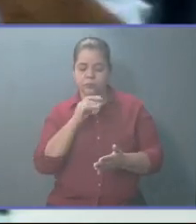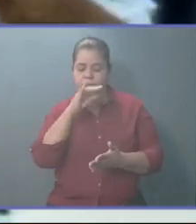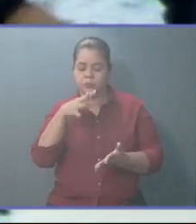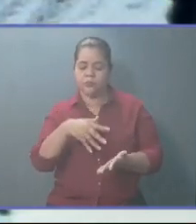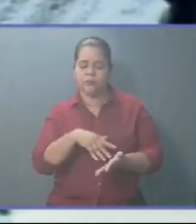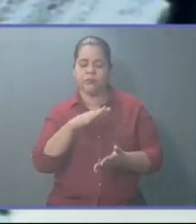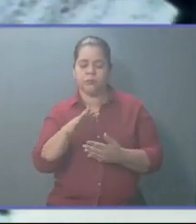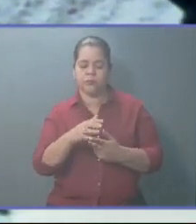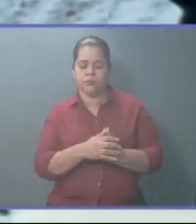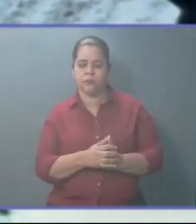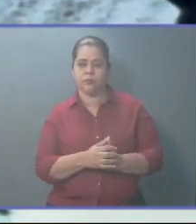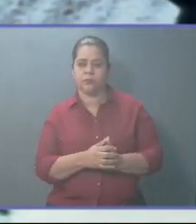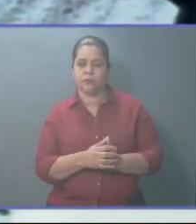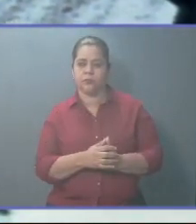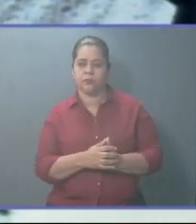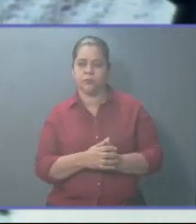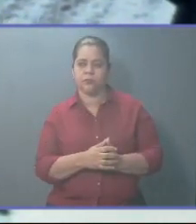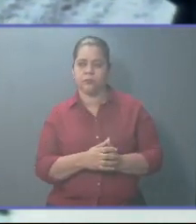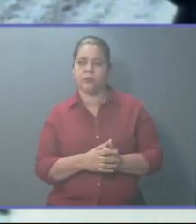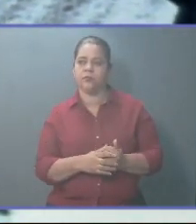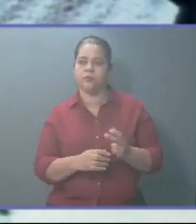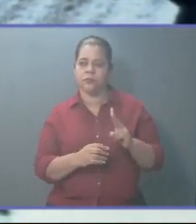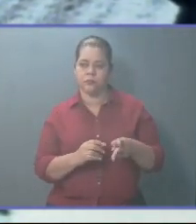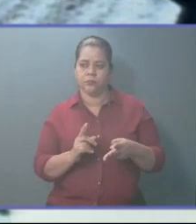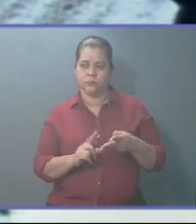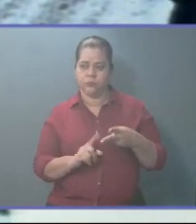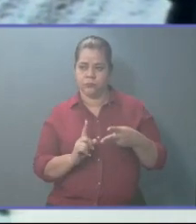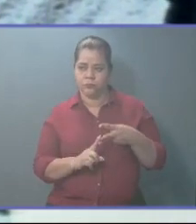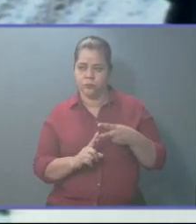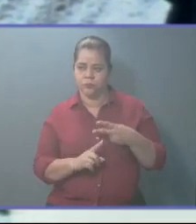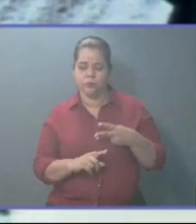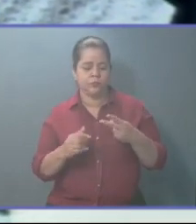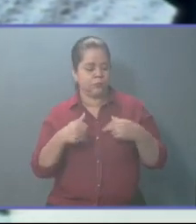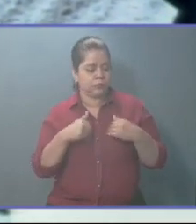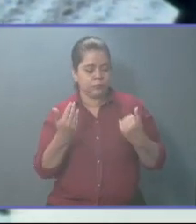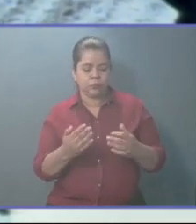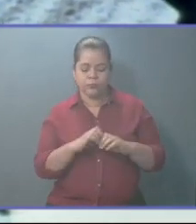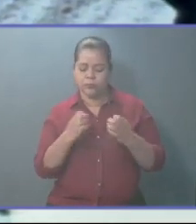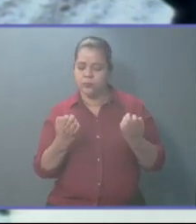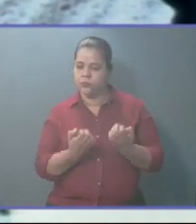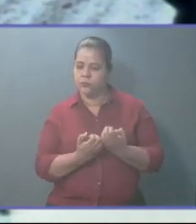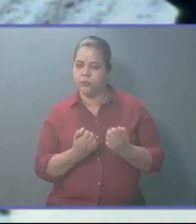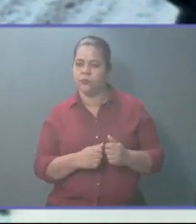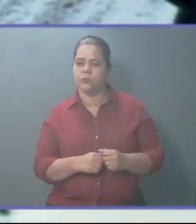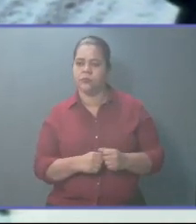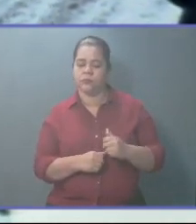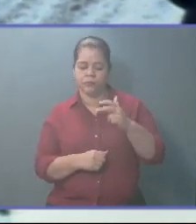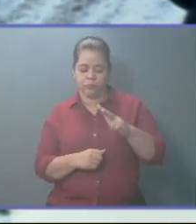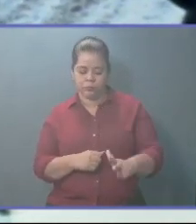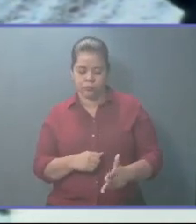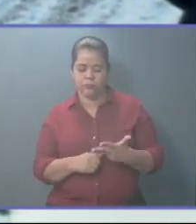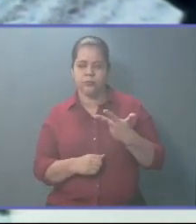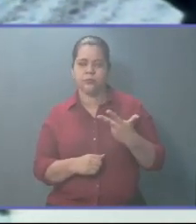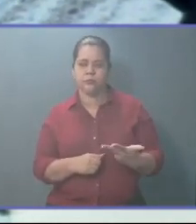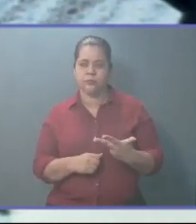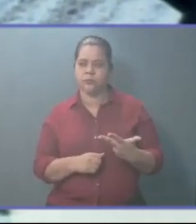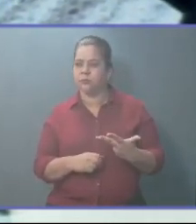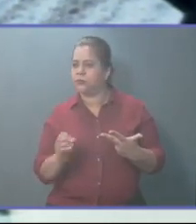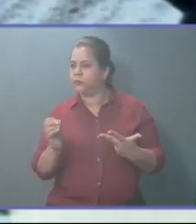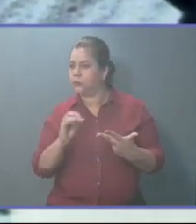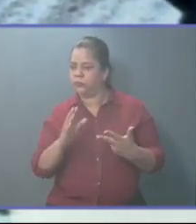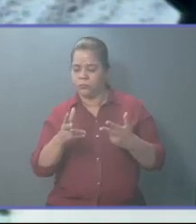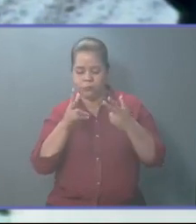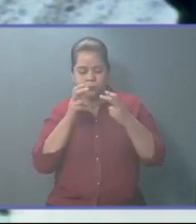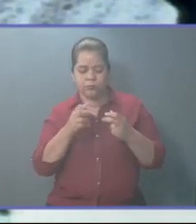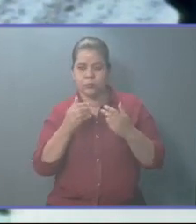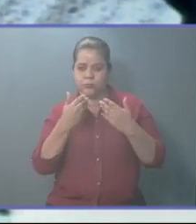pueblo lo conoció. Lo segundo, que no había equipo. Lo tercero, que no nos tomaban en cuenta. Que sus